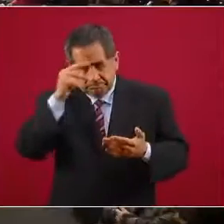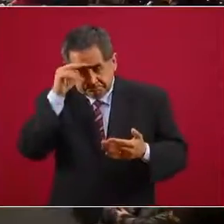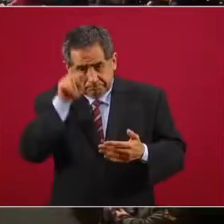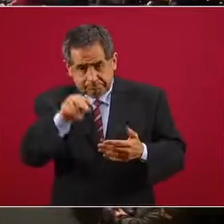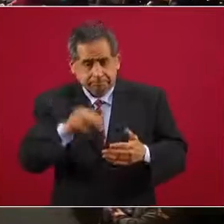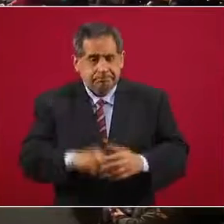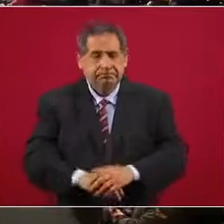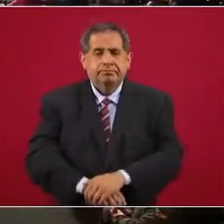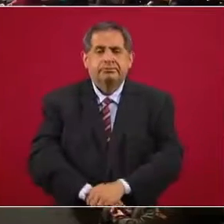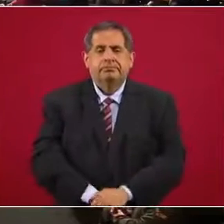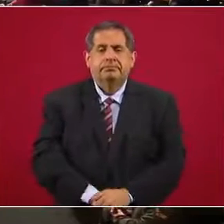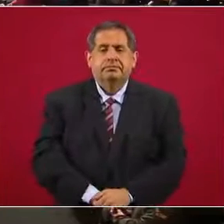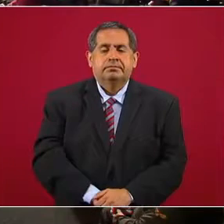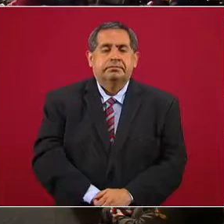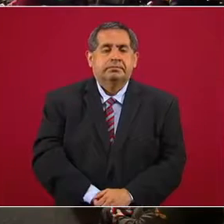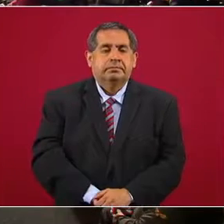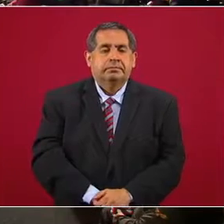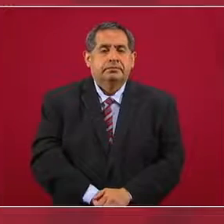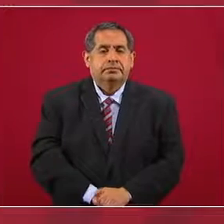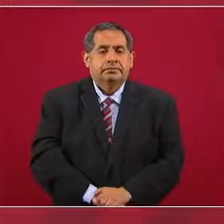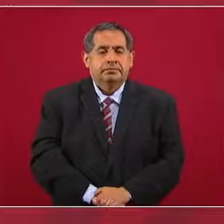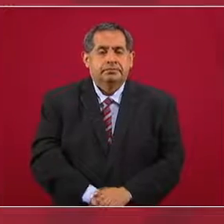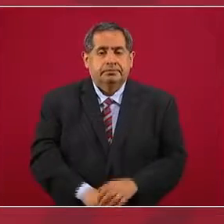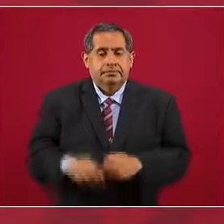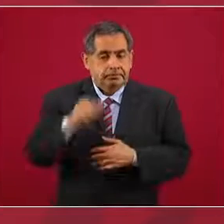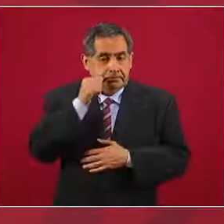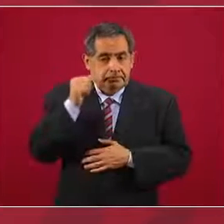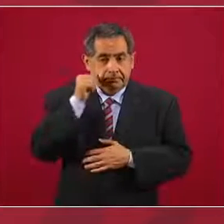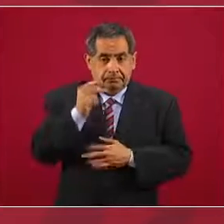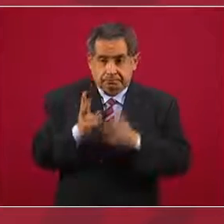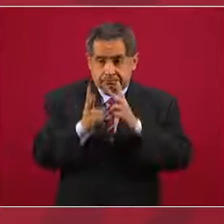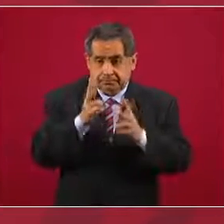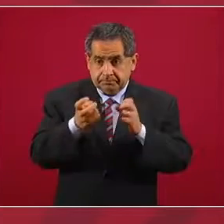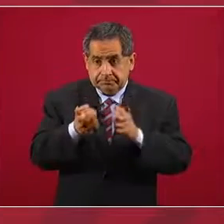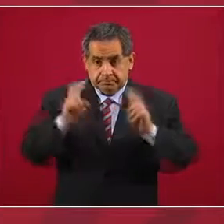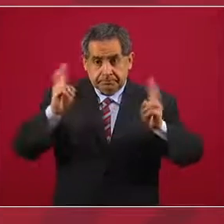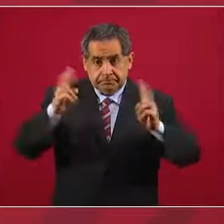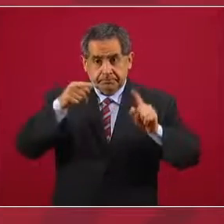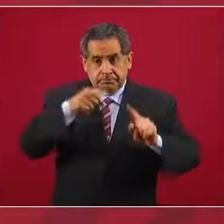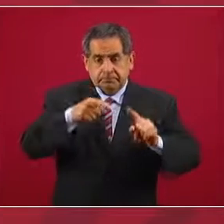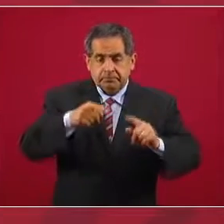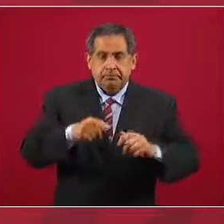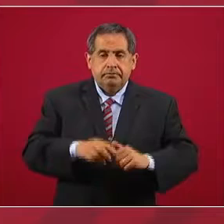contenido? Bueno, pues ayer hablamos de este tema